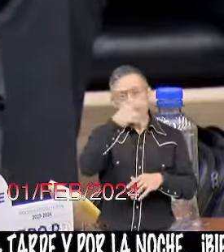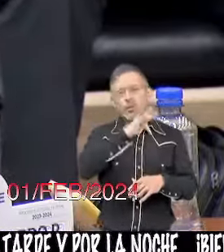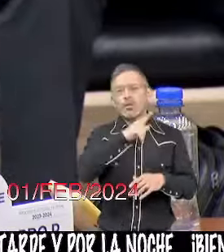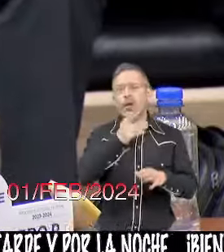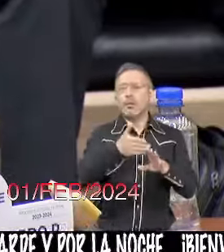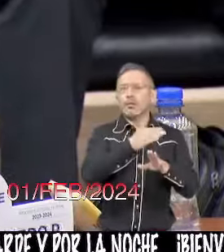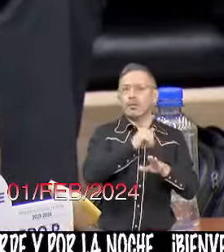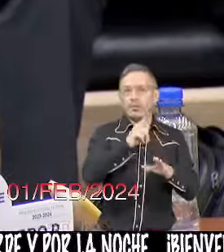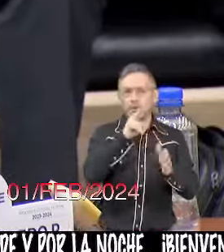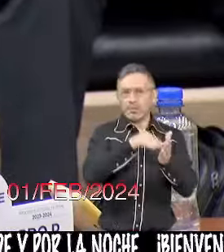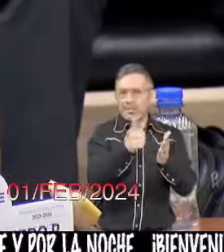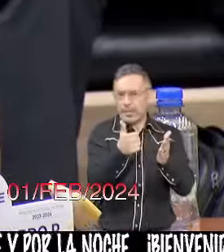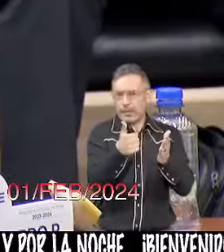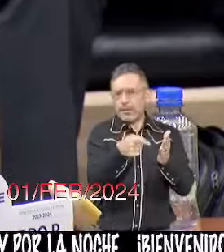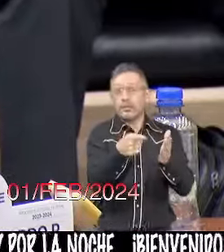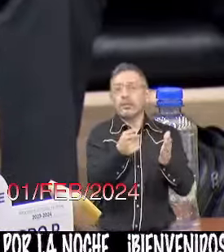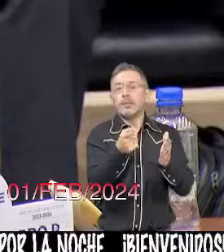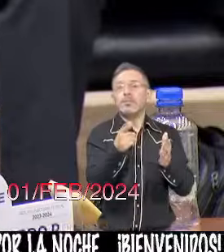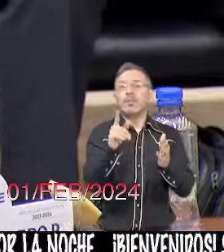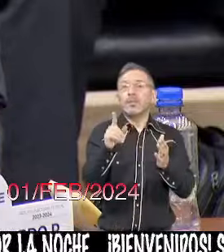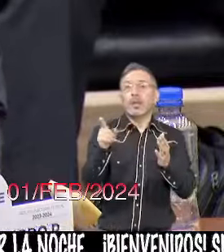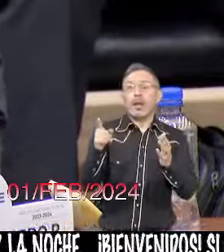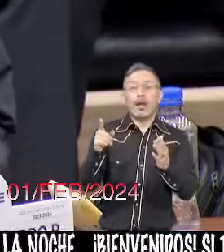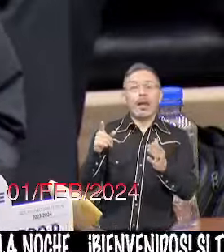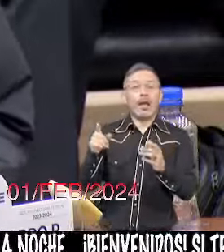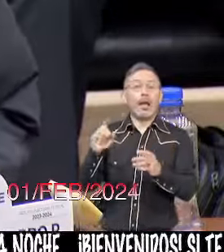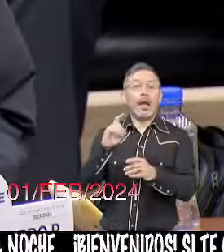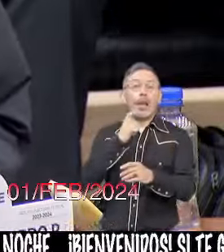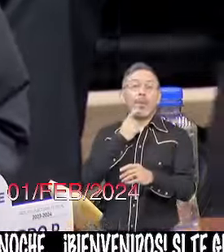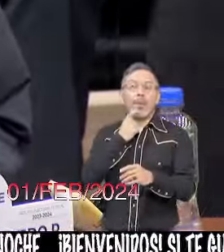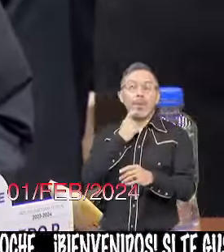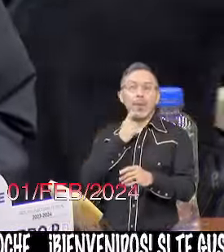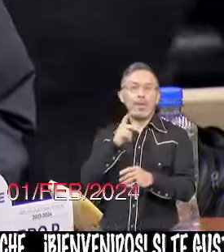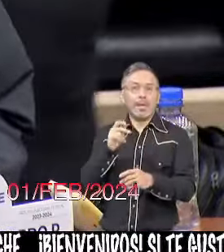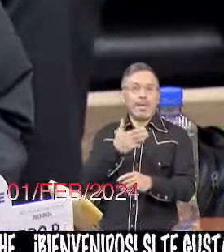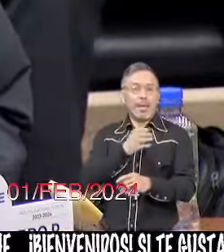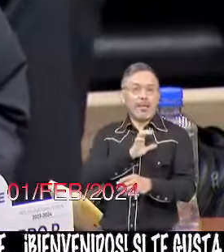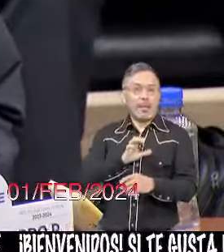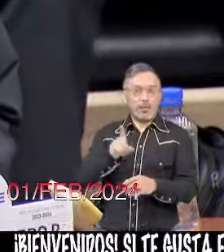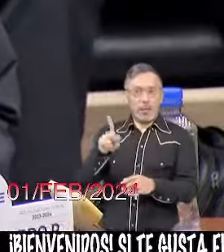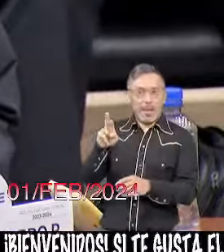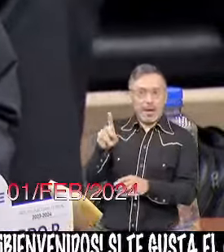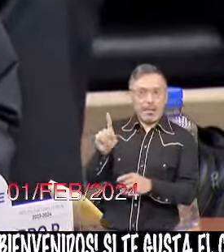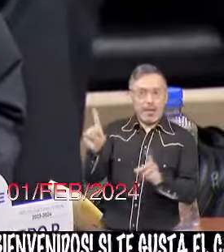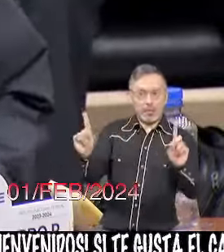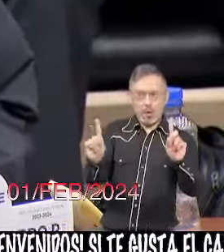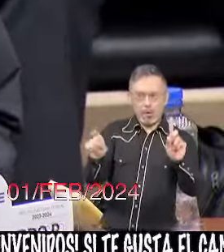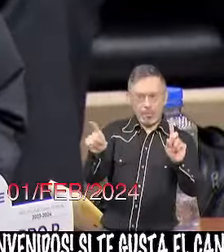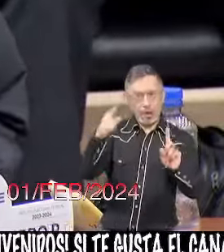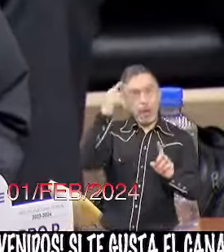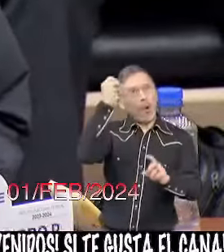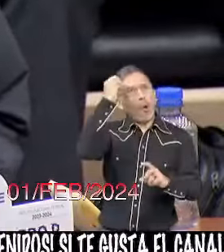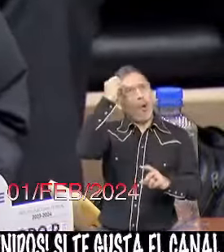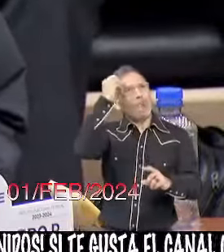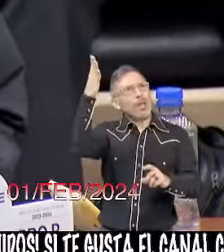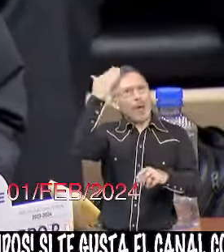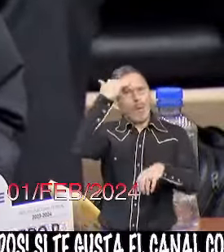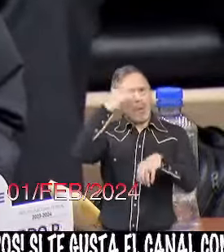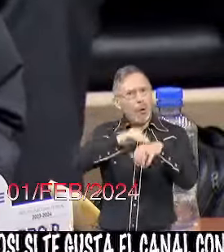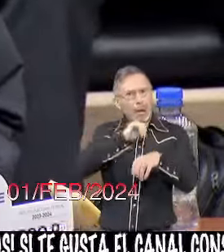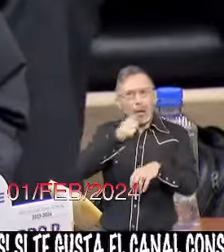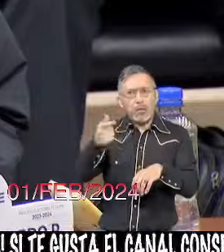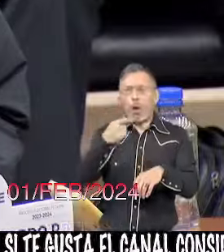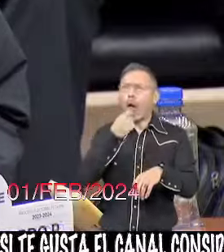PRD por su candidato era Andrés Manuel López Obrador, y que sean tan desmemoriados y vengan a decir aquí que son de verdad izquierda es de una